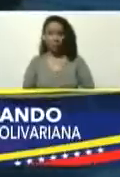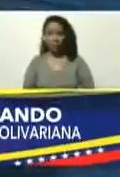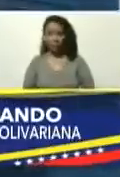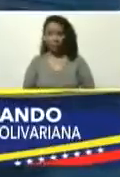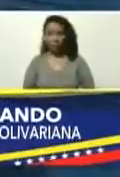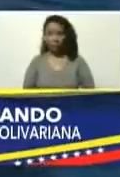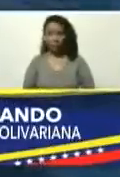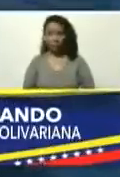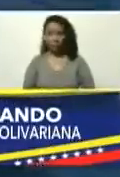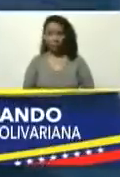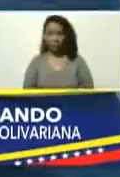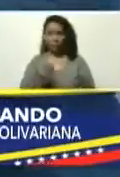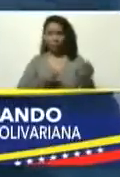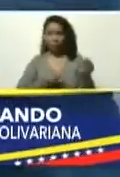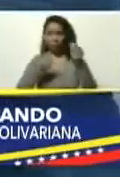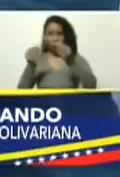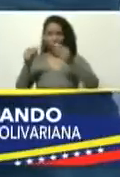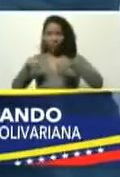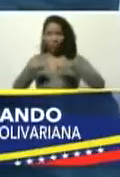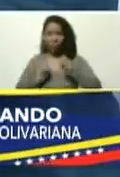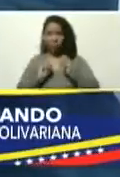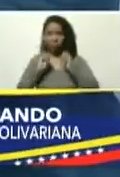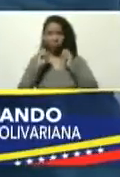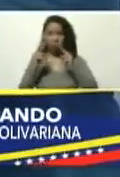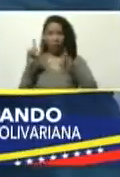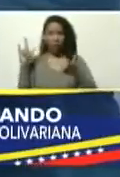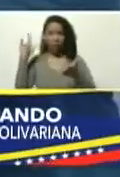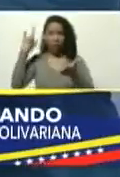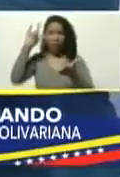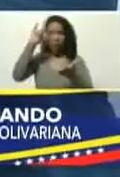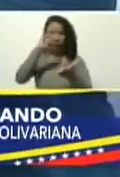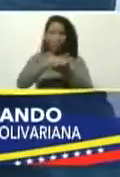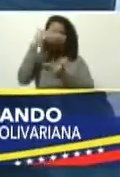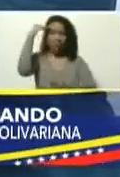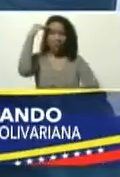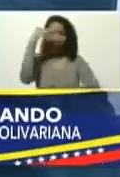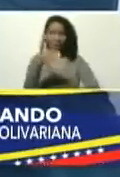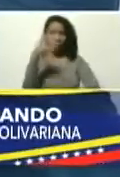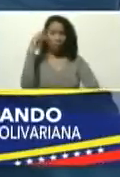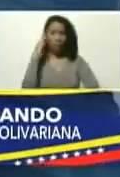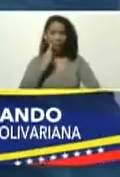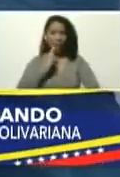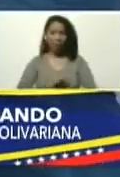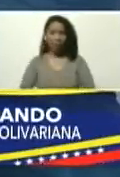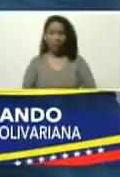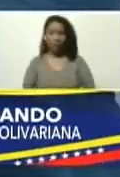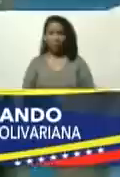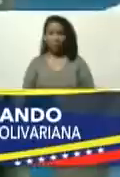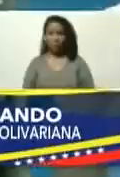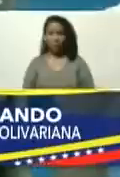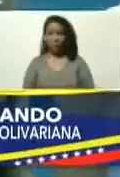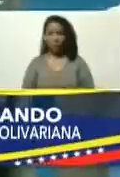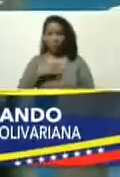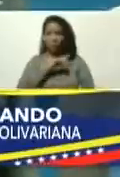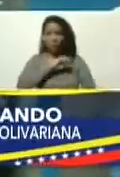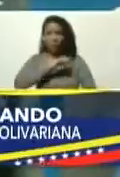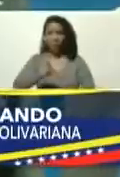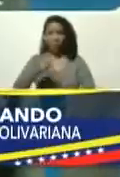Entrega del estandarte en esta oportunidad de la aviación militar bolivariana. Mandato de nuestro